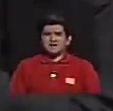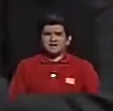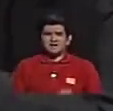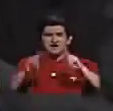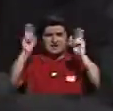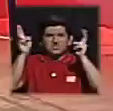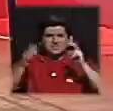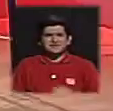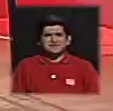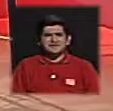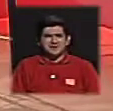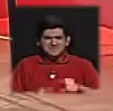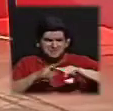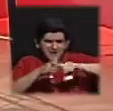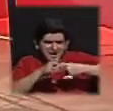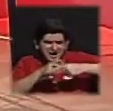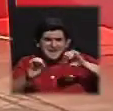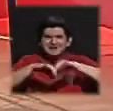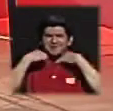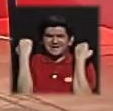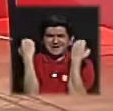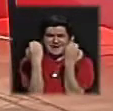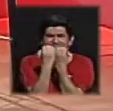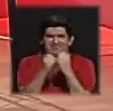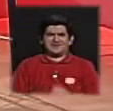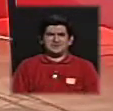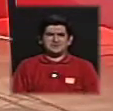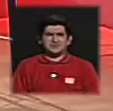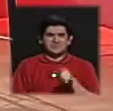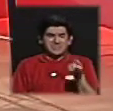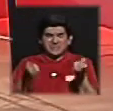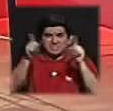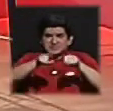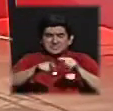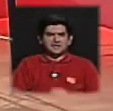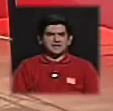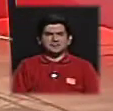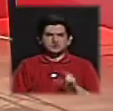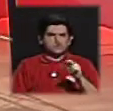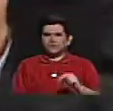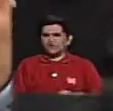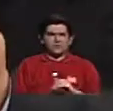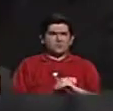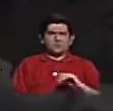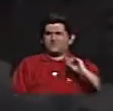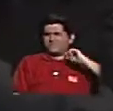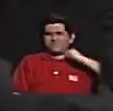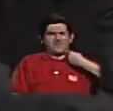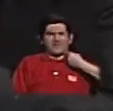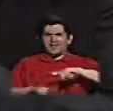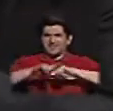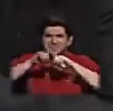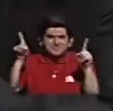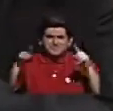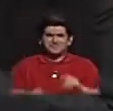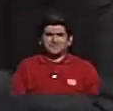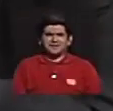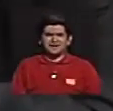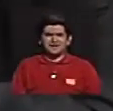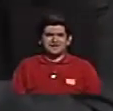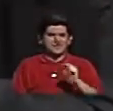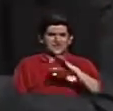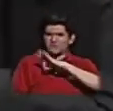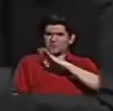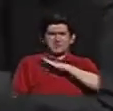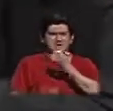de mantenimiento de los equipos y demás, que no debería costar demasiado, por qué es que eso no resulta